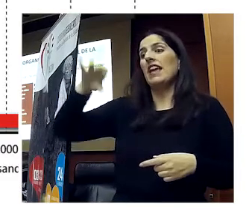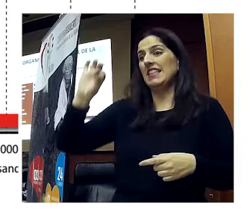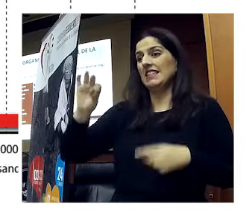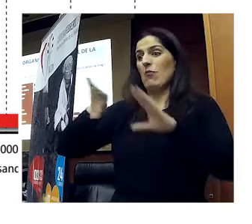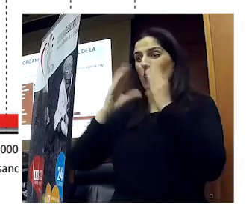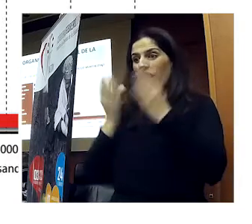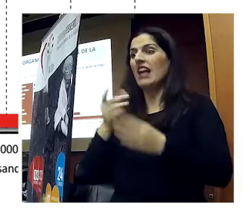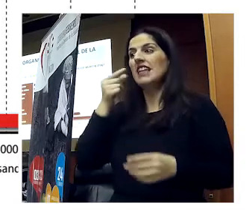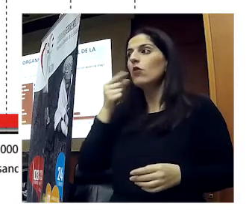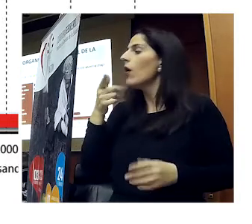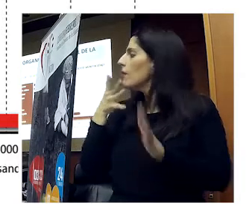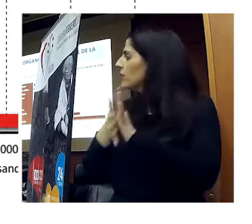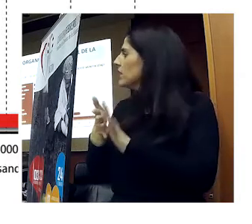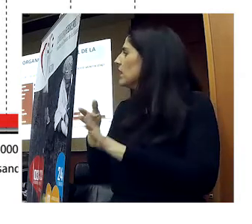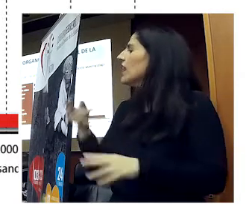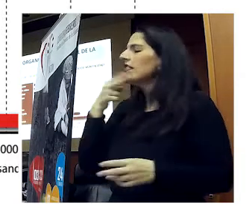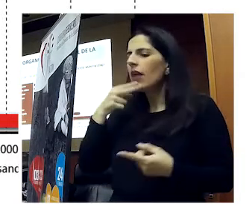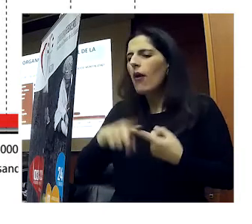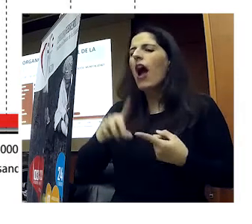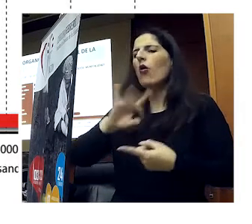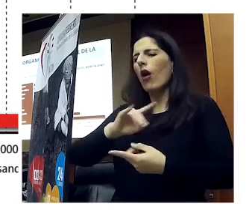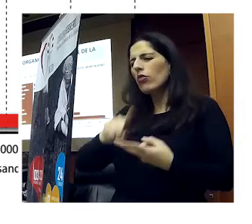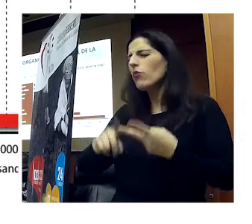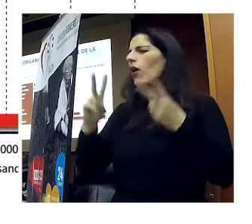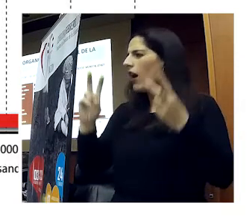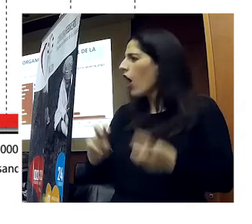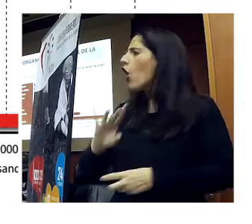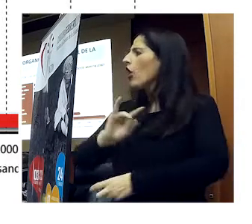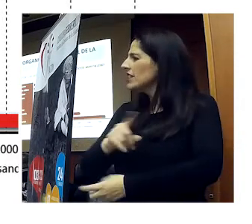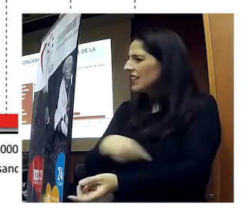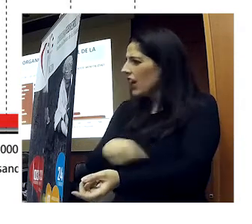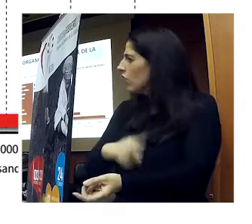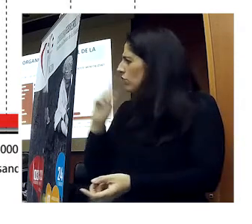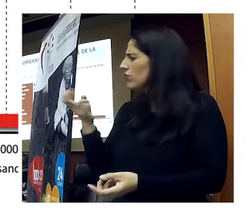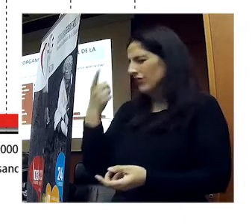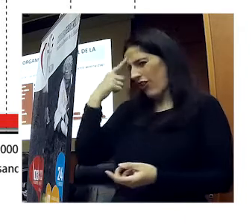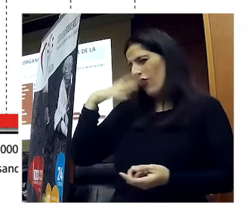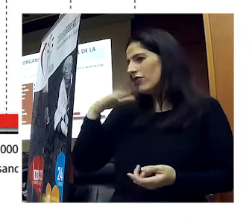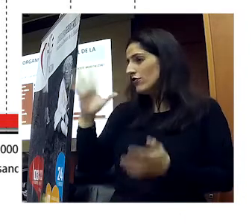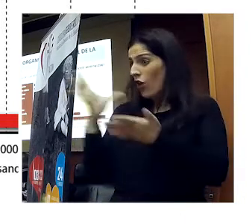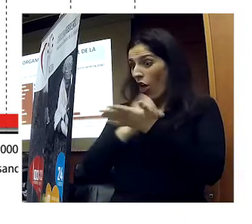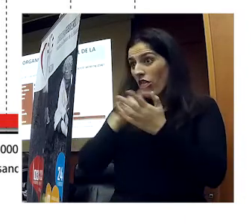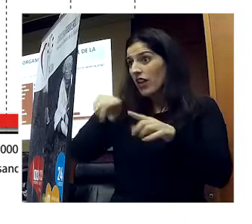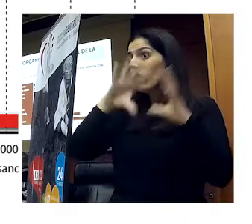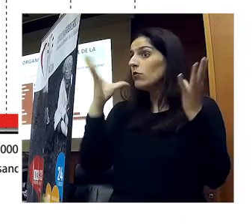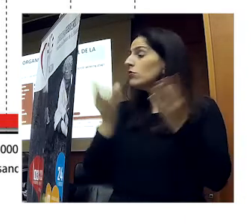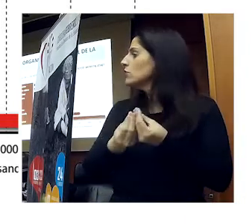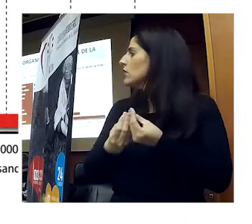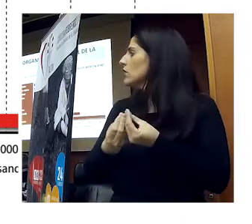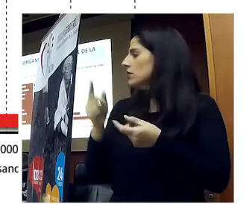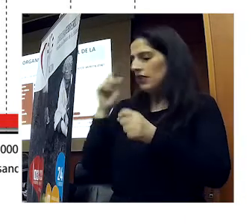presión arterial como el tabaco, glucosa elevada, sedentarismo, obesidad, colesterol, etcétera, etcétera, todos estos factores son los